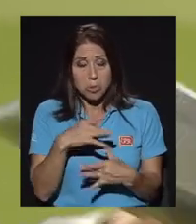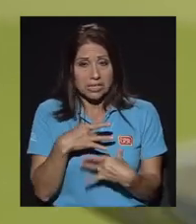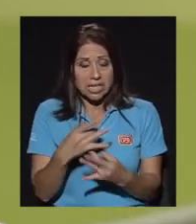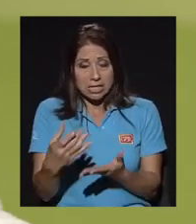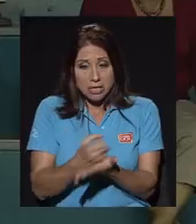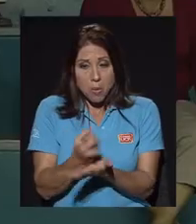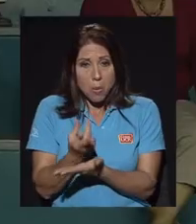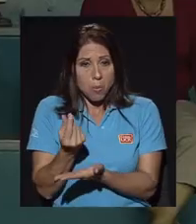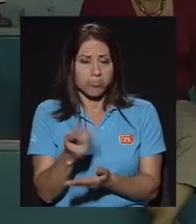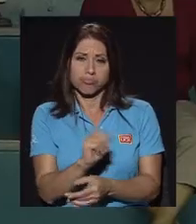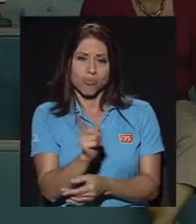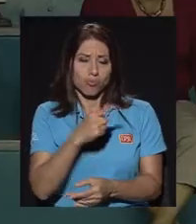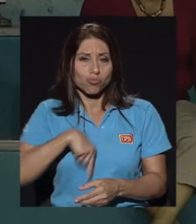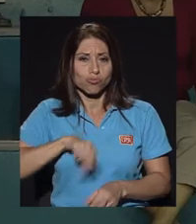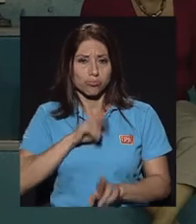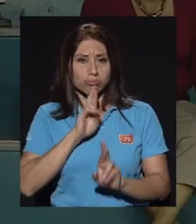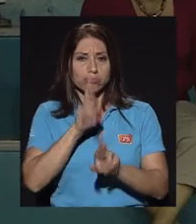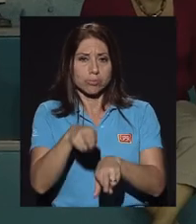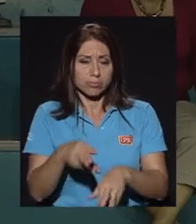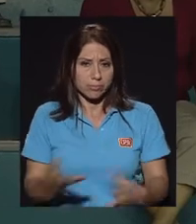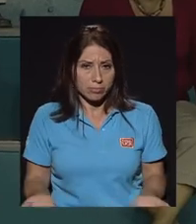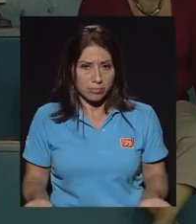lo vamos a regalar.